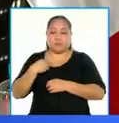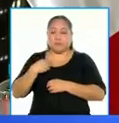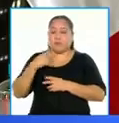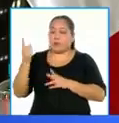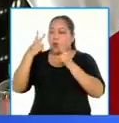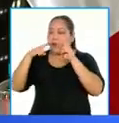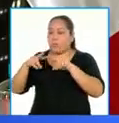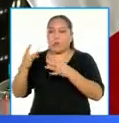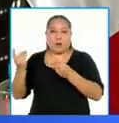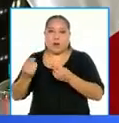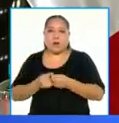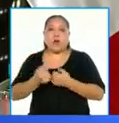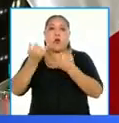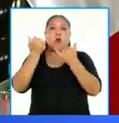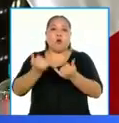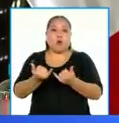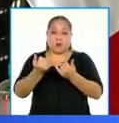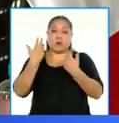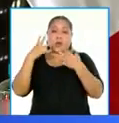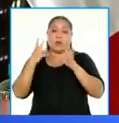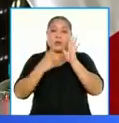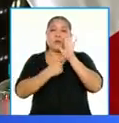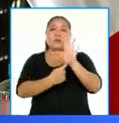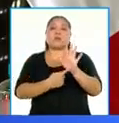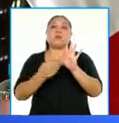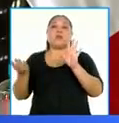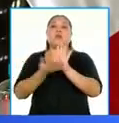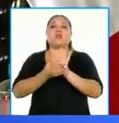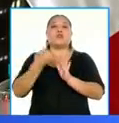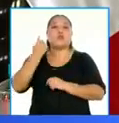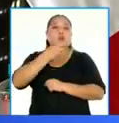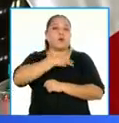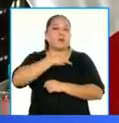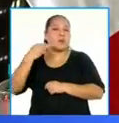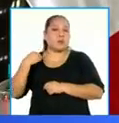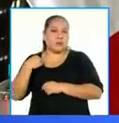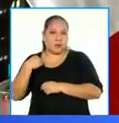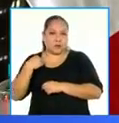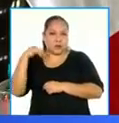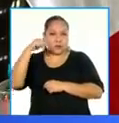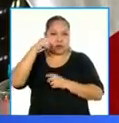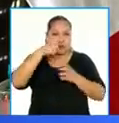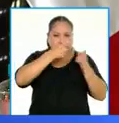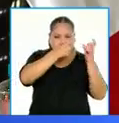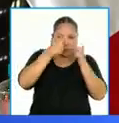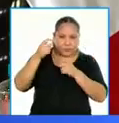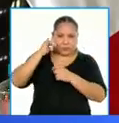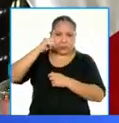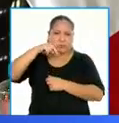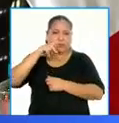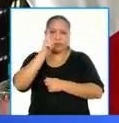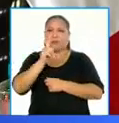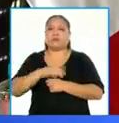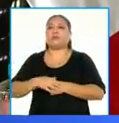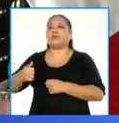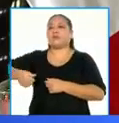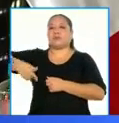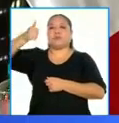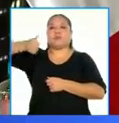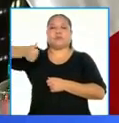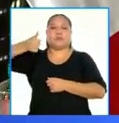preferimos verlo hoy. Y hoy día se ha presentado, pero no ha sido el Ministro del Interior el que lo ha presentado, sino el Comandante General